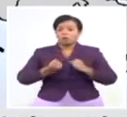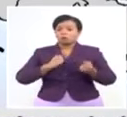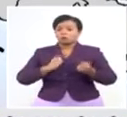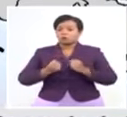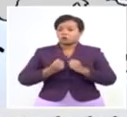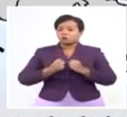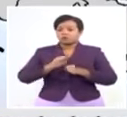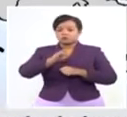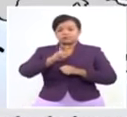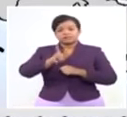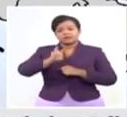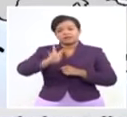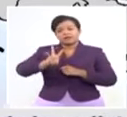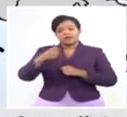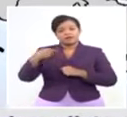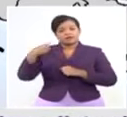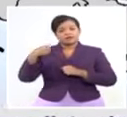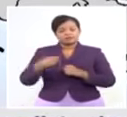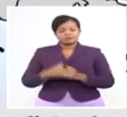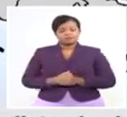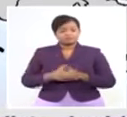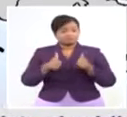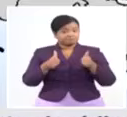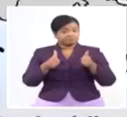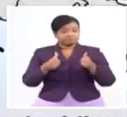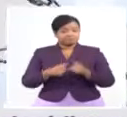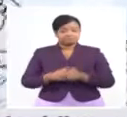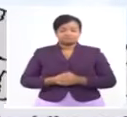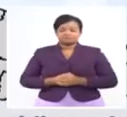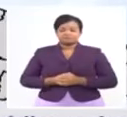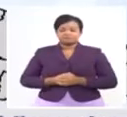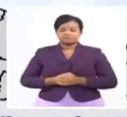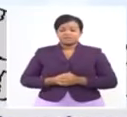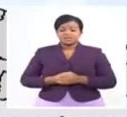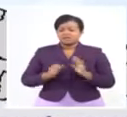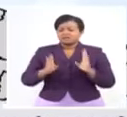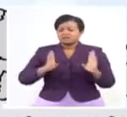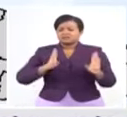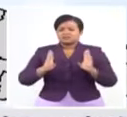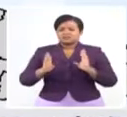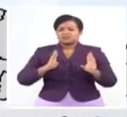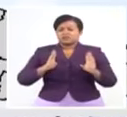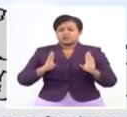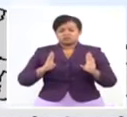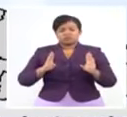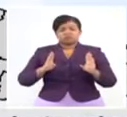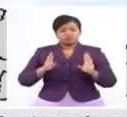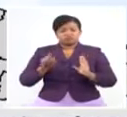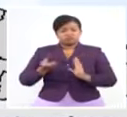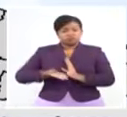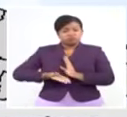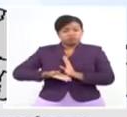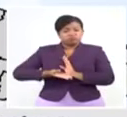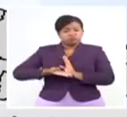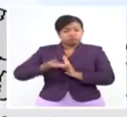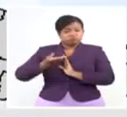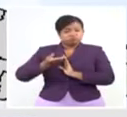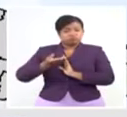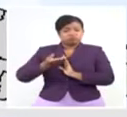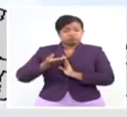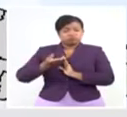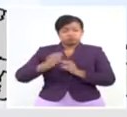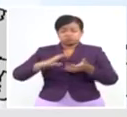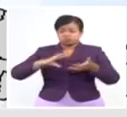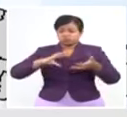ayer. El centro, vamos a ver la complejidad que presenta, que es un poquito superior a Oriente y a